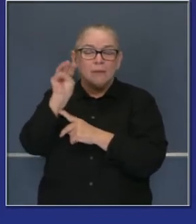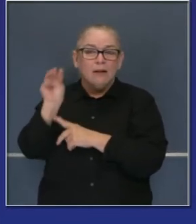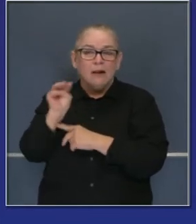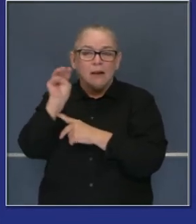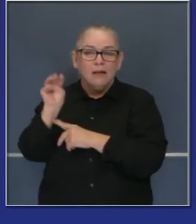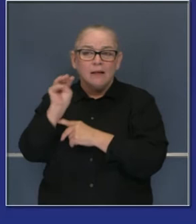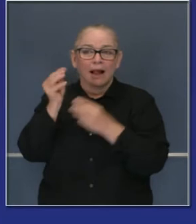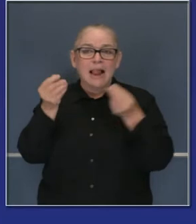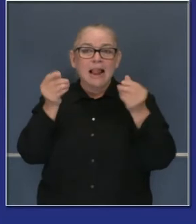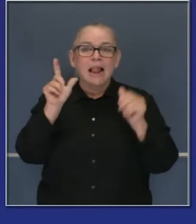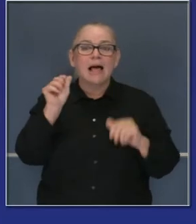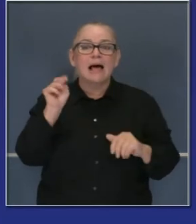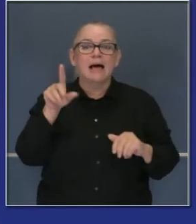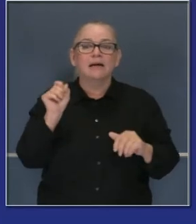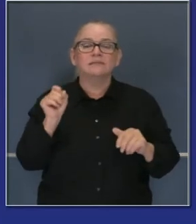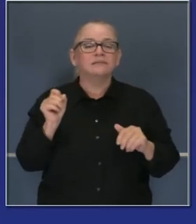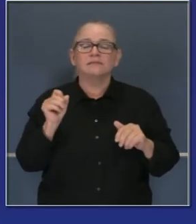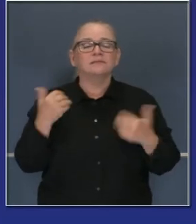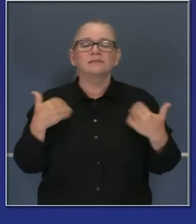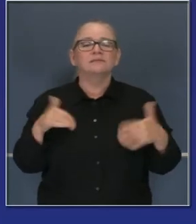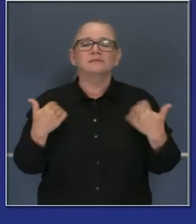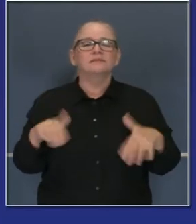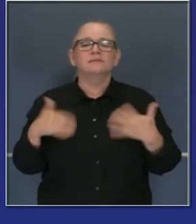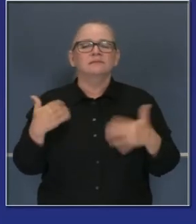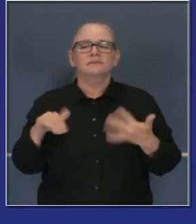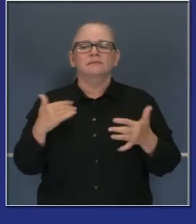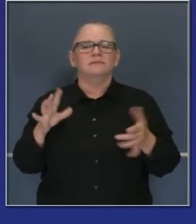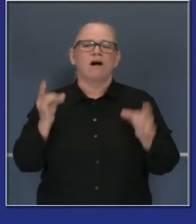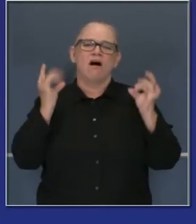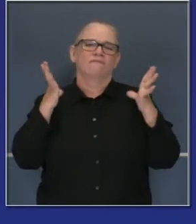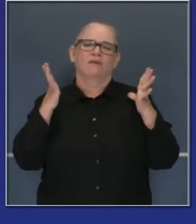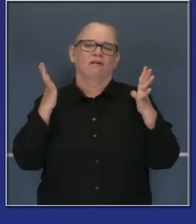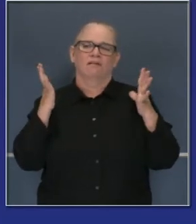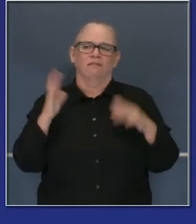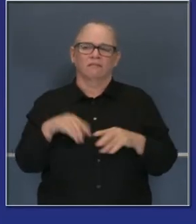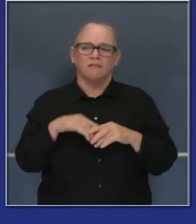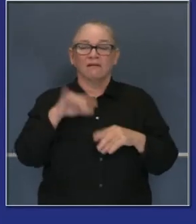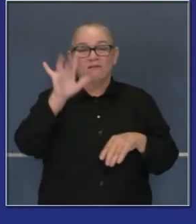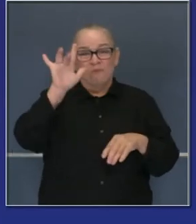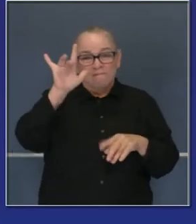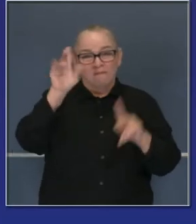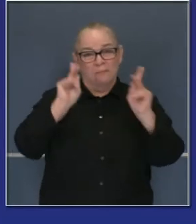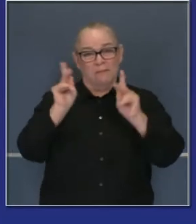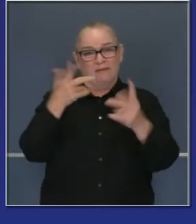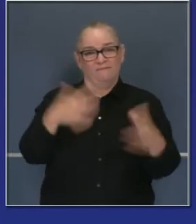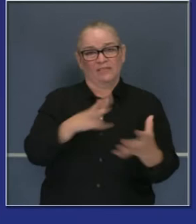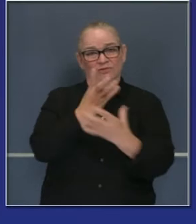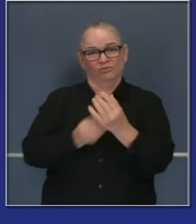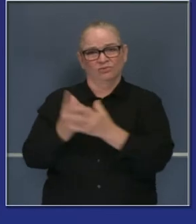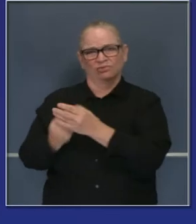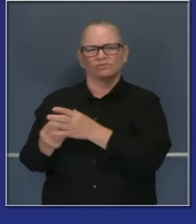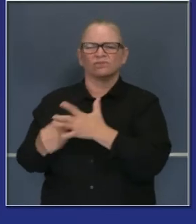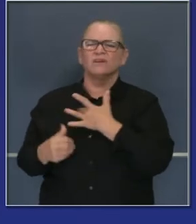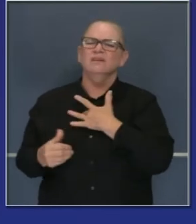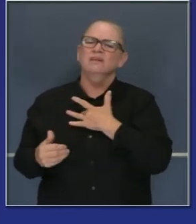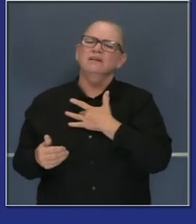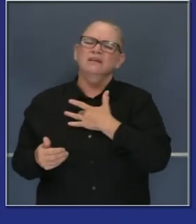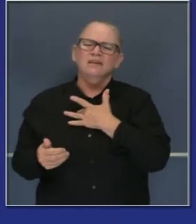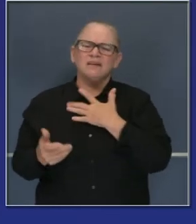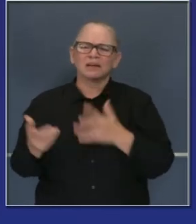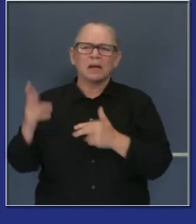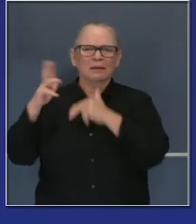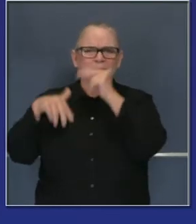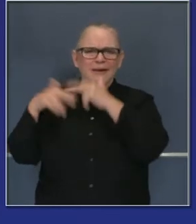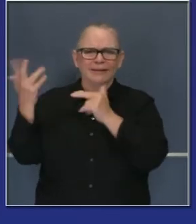millones de acres y hemos tenido por supuesto la vida trágica de 25 vidas y miles de